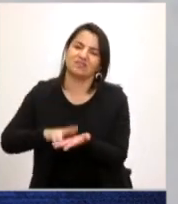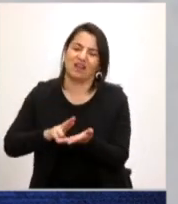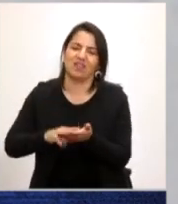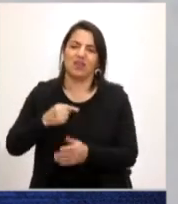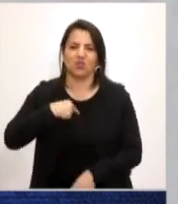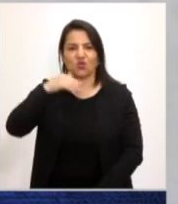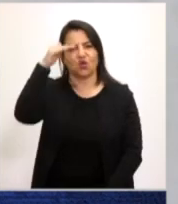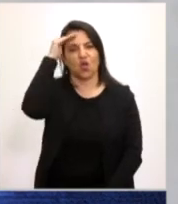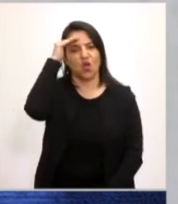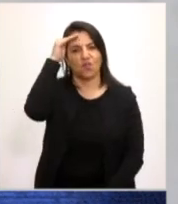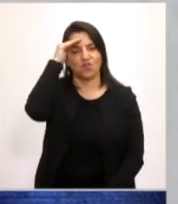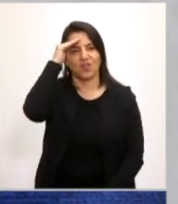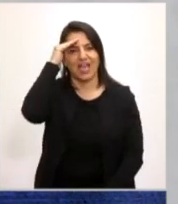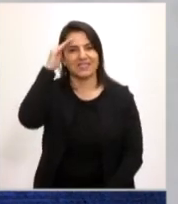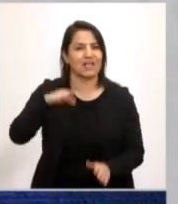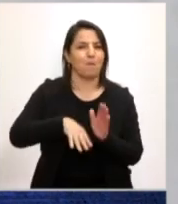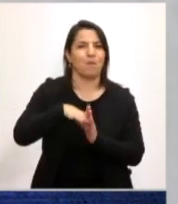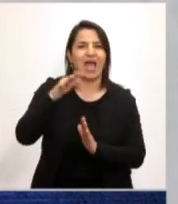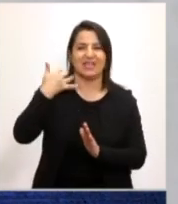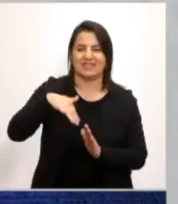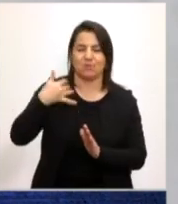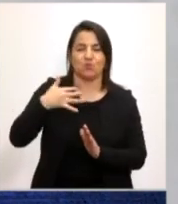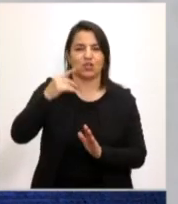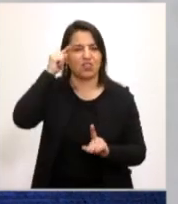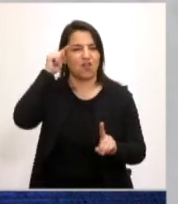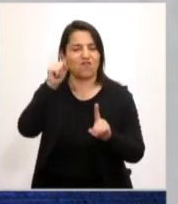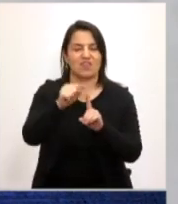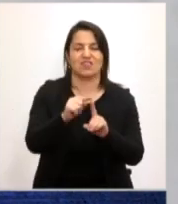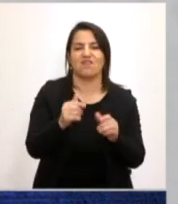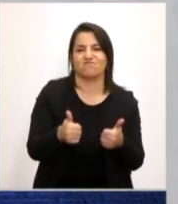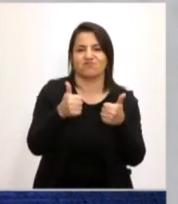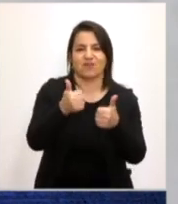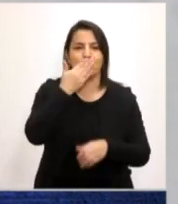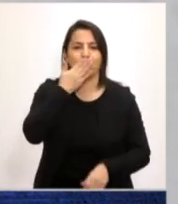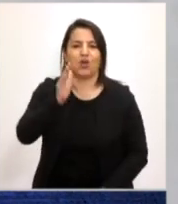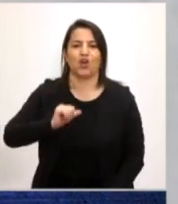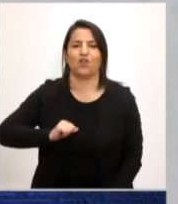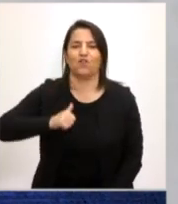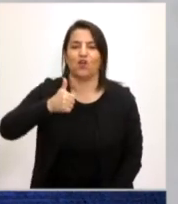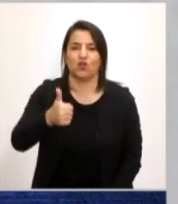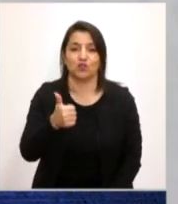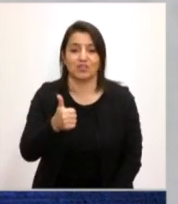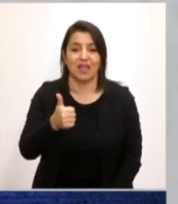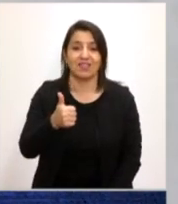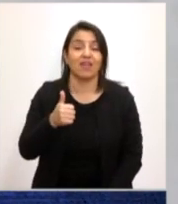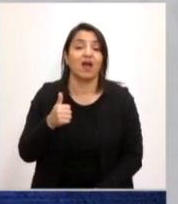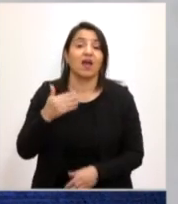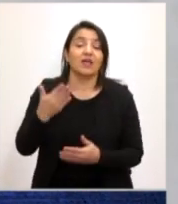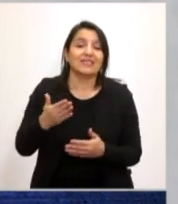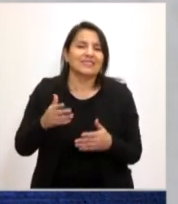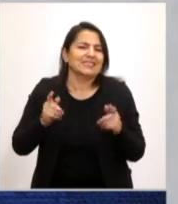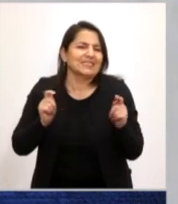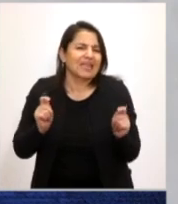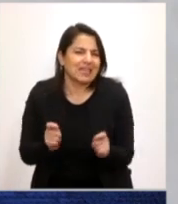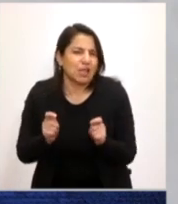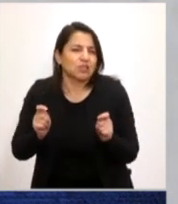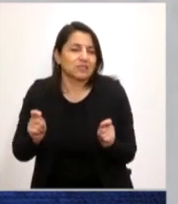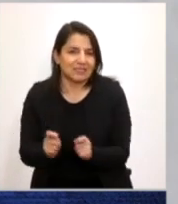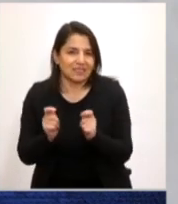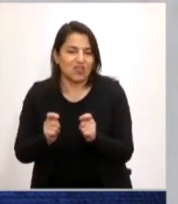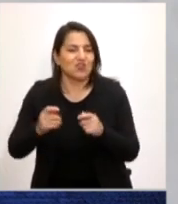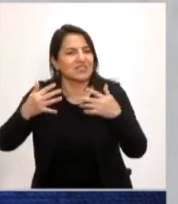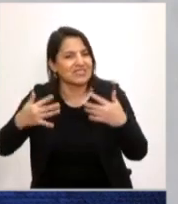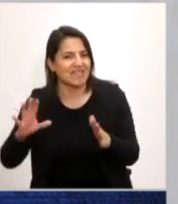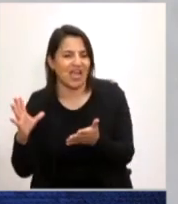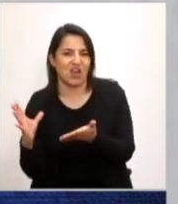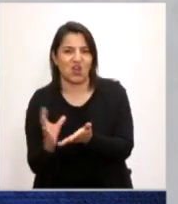confianza en que primarán las buenas intenciones y las mejores voluntades para que después de varios intentos, por fin, logremos